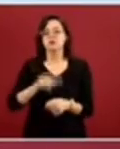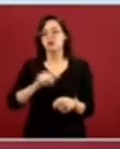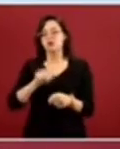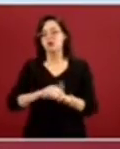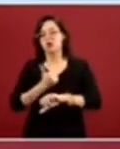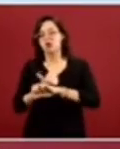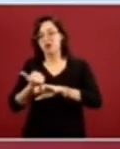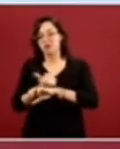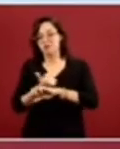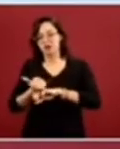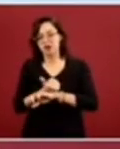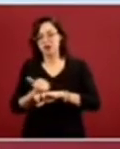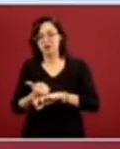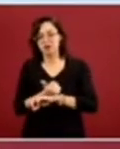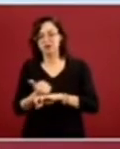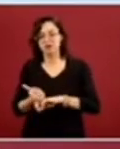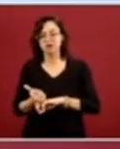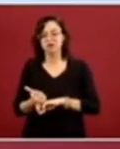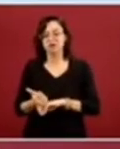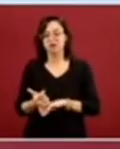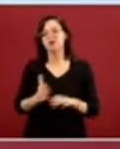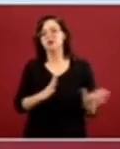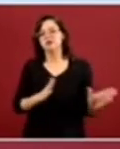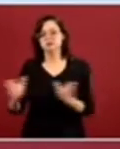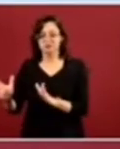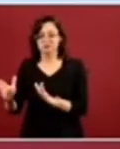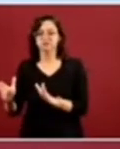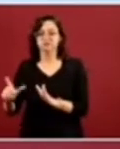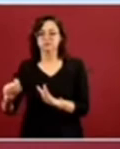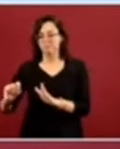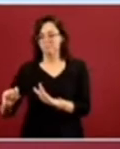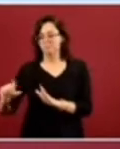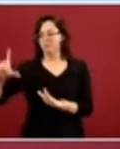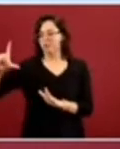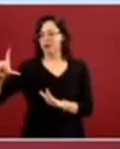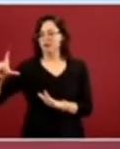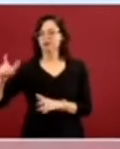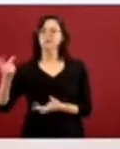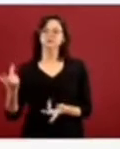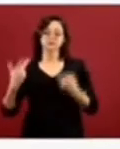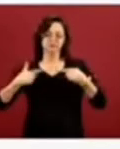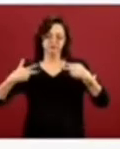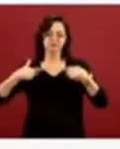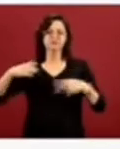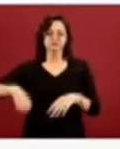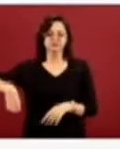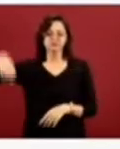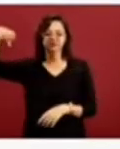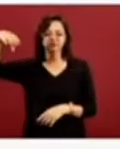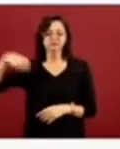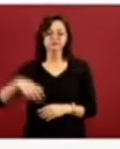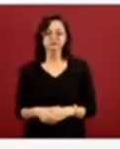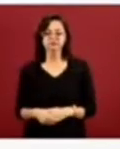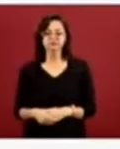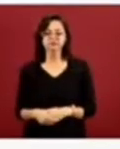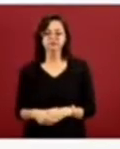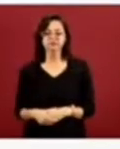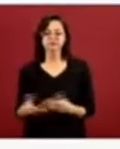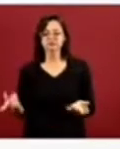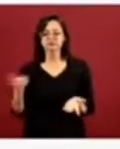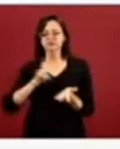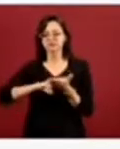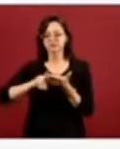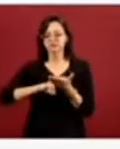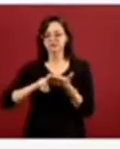está más hacia el lado derecho de la gráfica, en donde están las edades más avanzadas. En cambio, el color